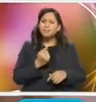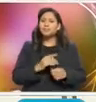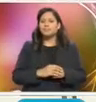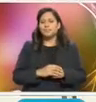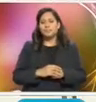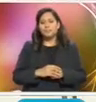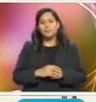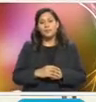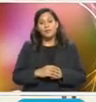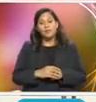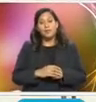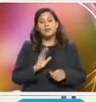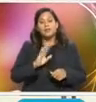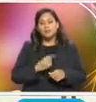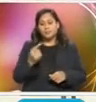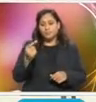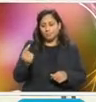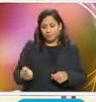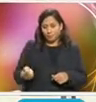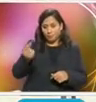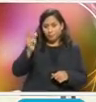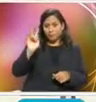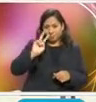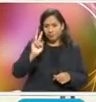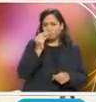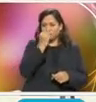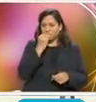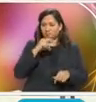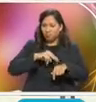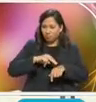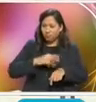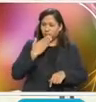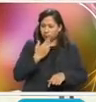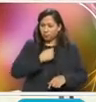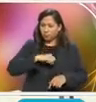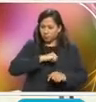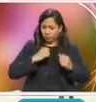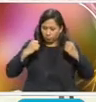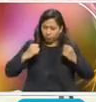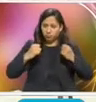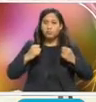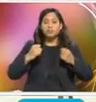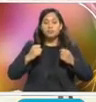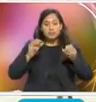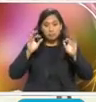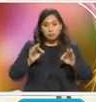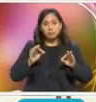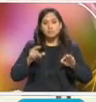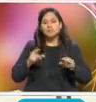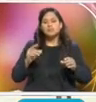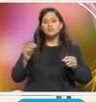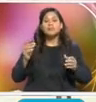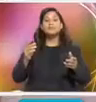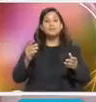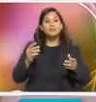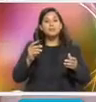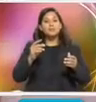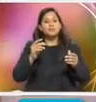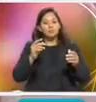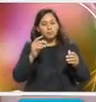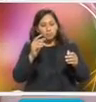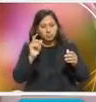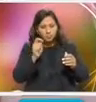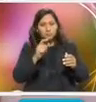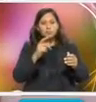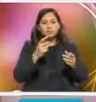Porque el componente de nutrición, por ejemplo, un componente de nutrición adecuado, se mezcla con otros componentes